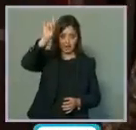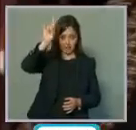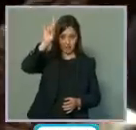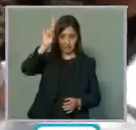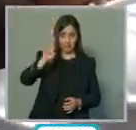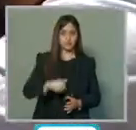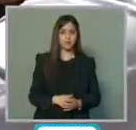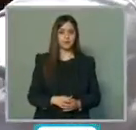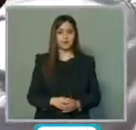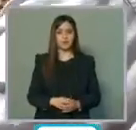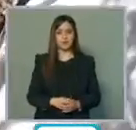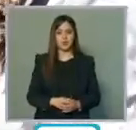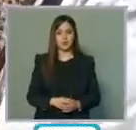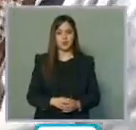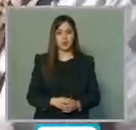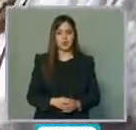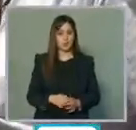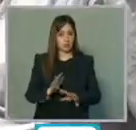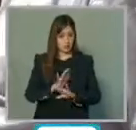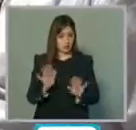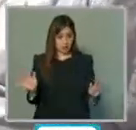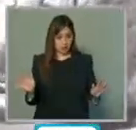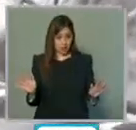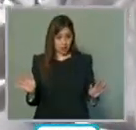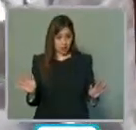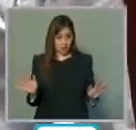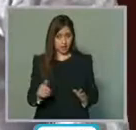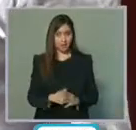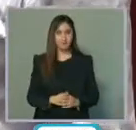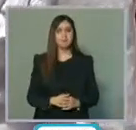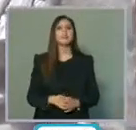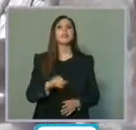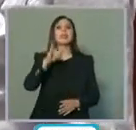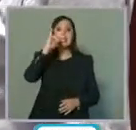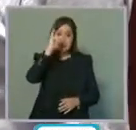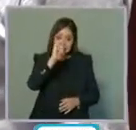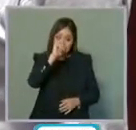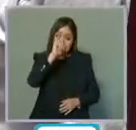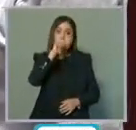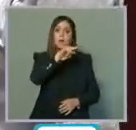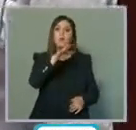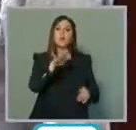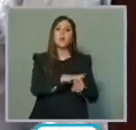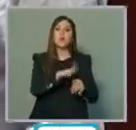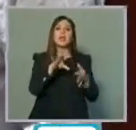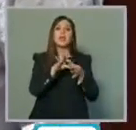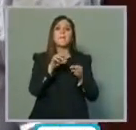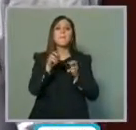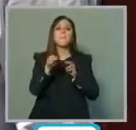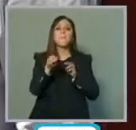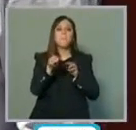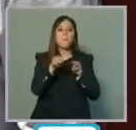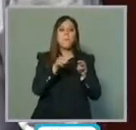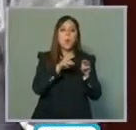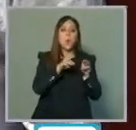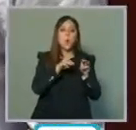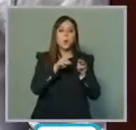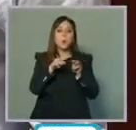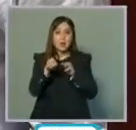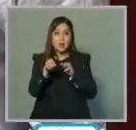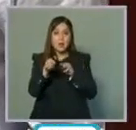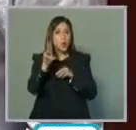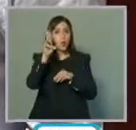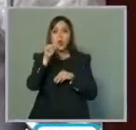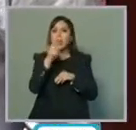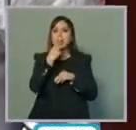y luego perfectamente. ¿y qué la regresa? Sí, claro, porque la instrucción o la indicación, como quieras tomarla, dice moviendo. No te dice cómo